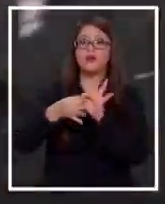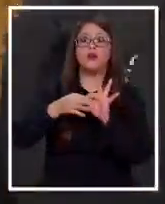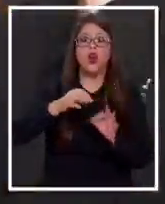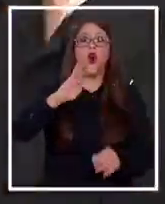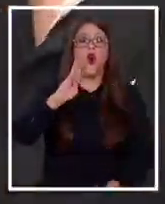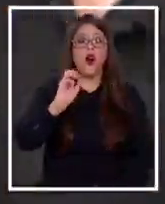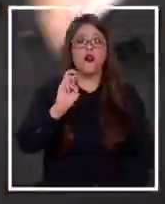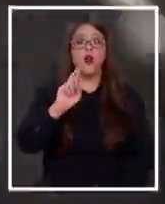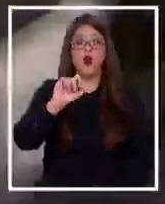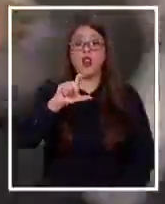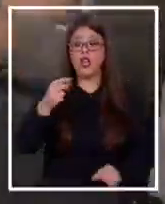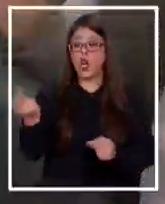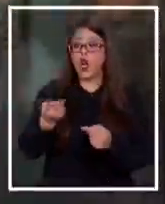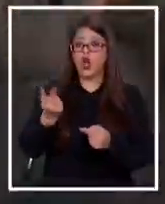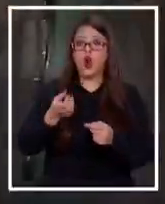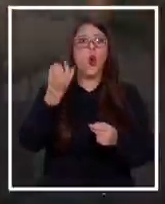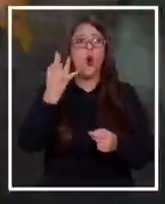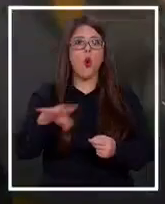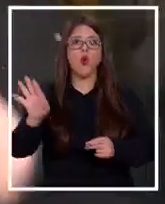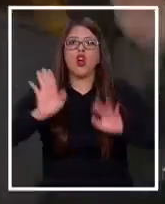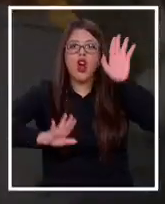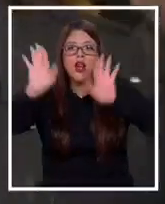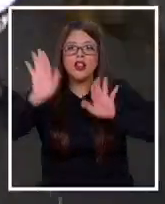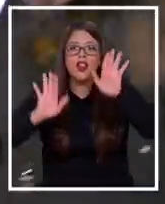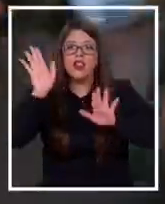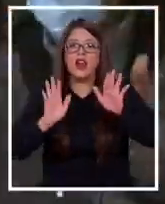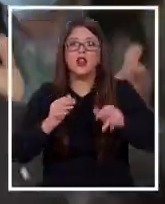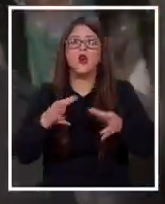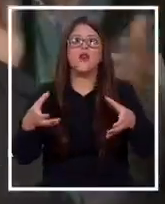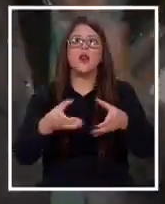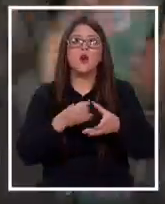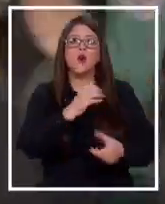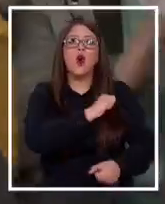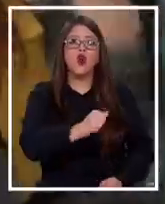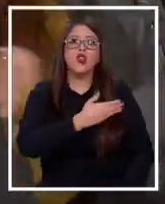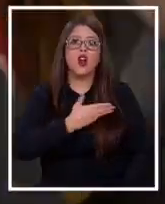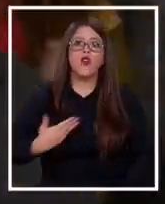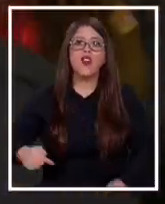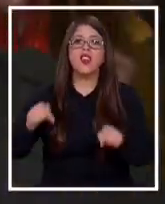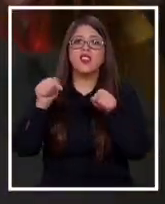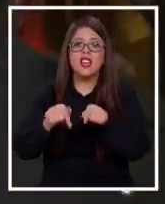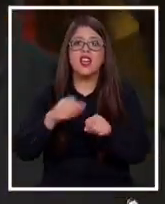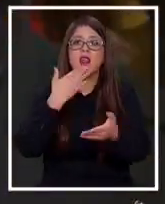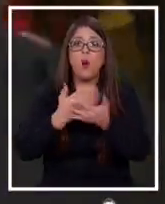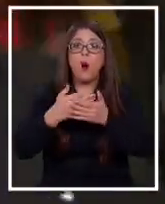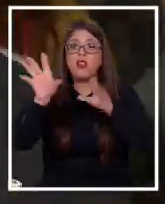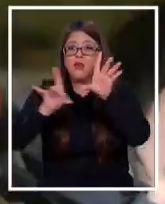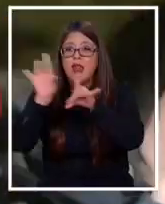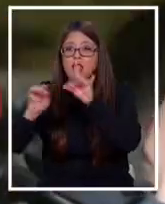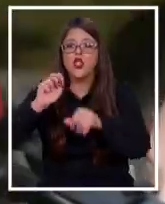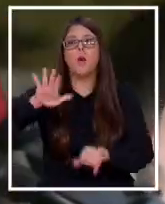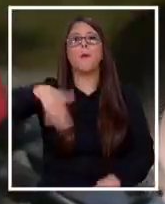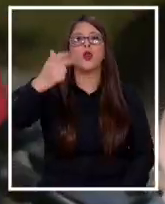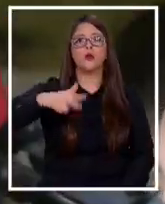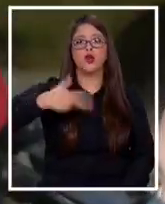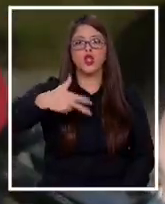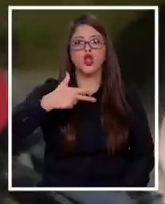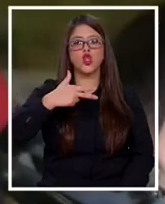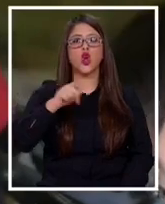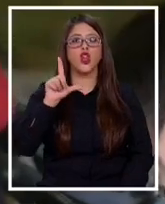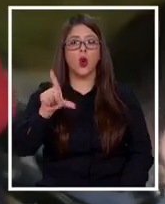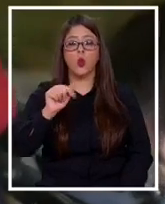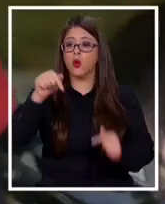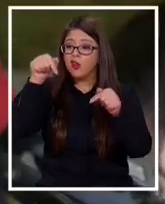finalmente serán ahora los únicos candidatos de la oposición, que se medirán en primarias legales el próximo 18 de julio. Esto es